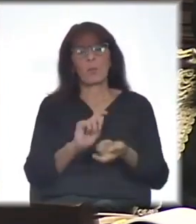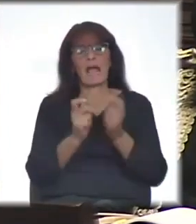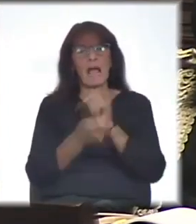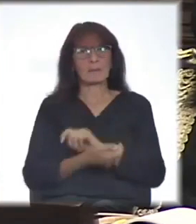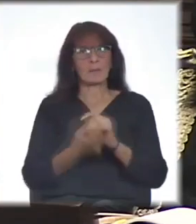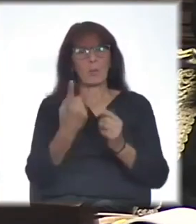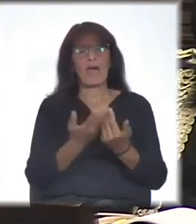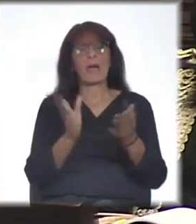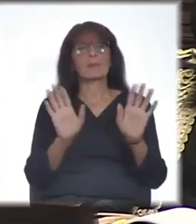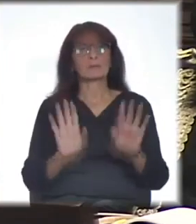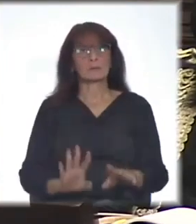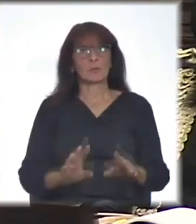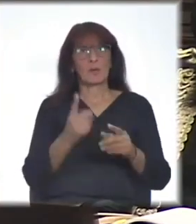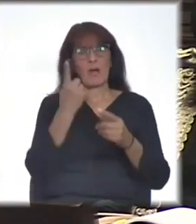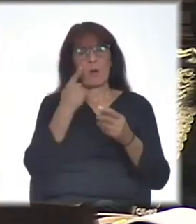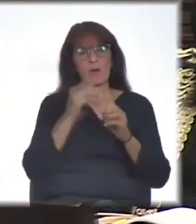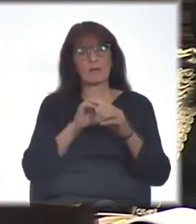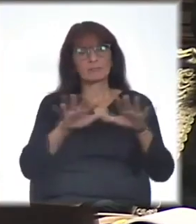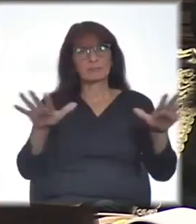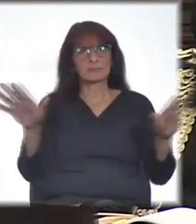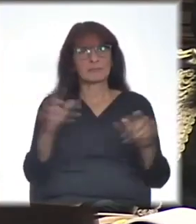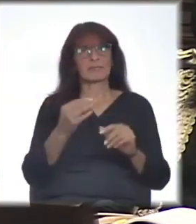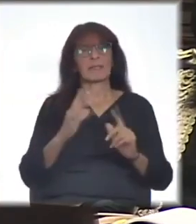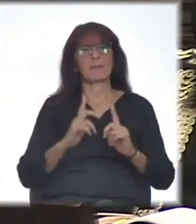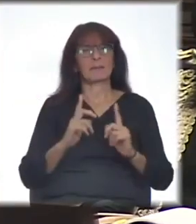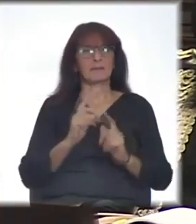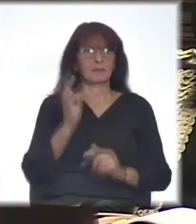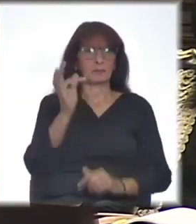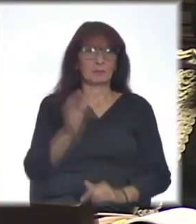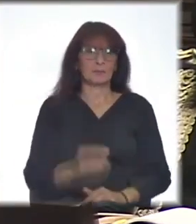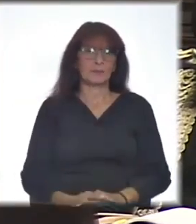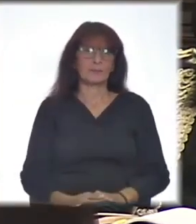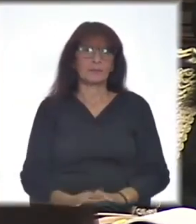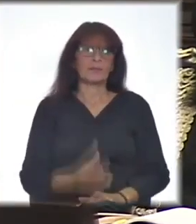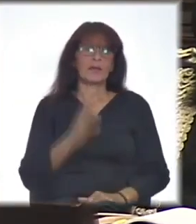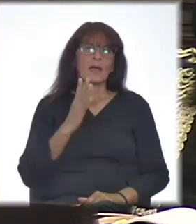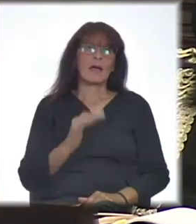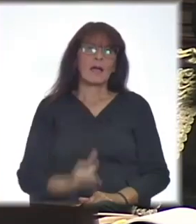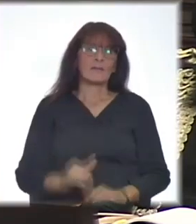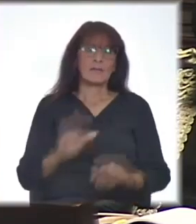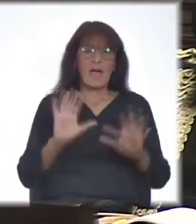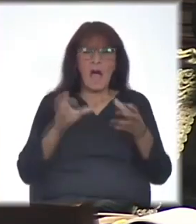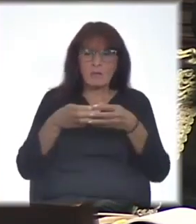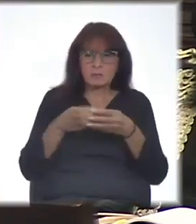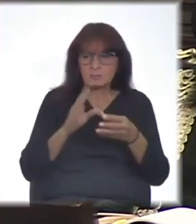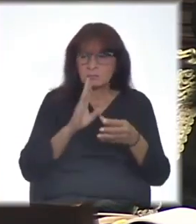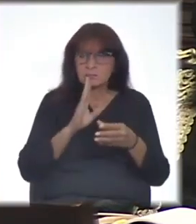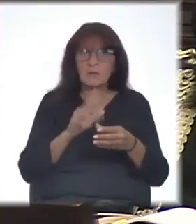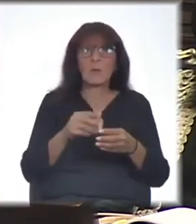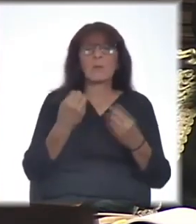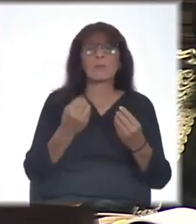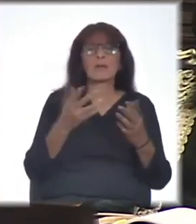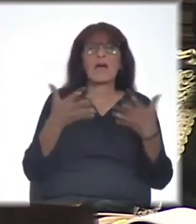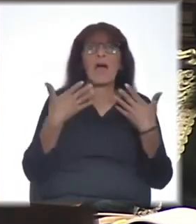apertura, un revuelo de incertidumbre y de esperanza. Había un cauto júbilo porque se